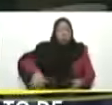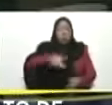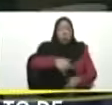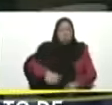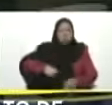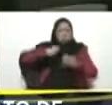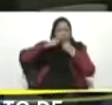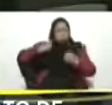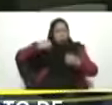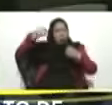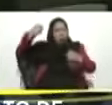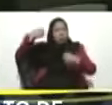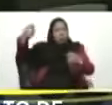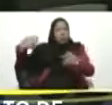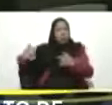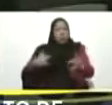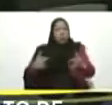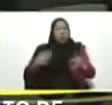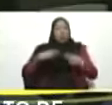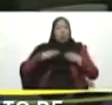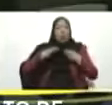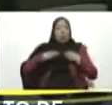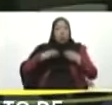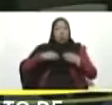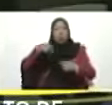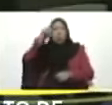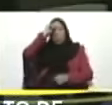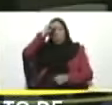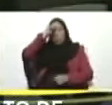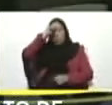batalla con el uniforme de Turquía,